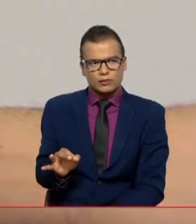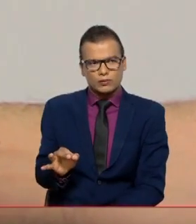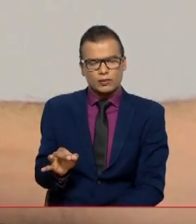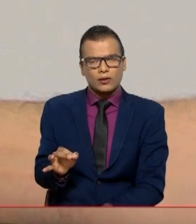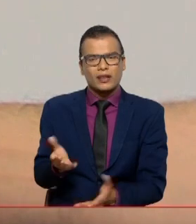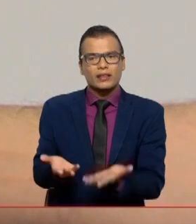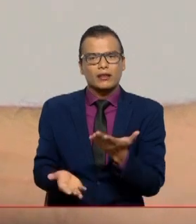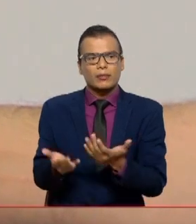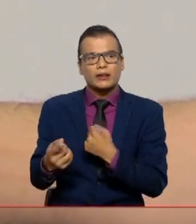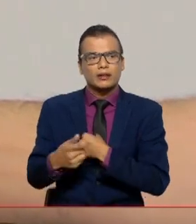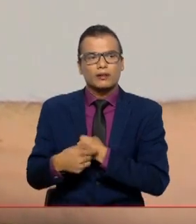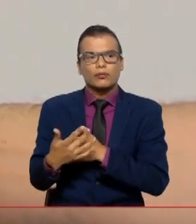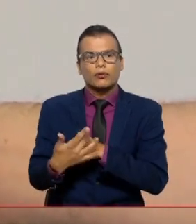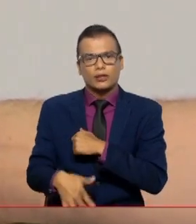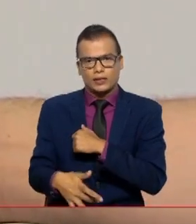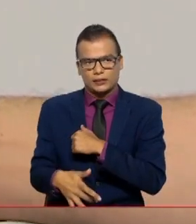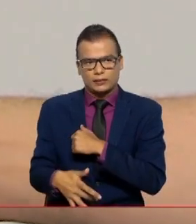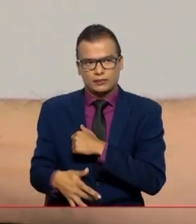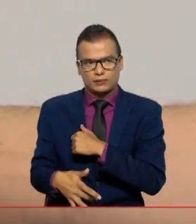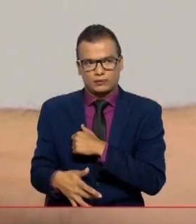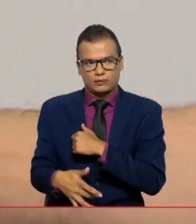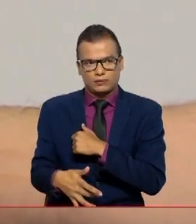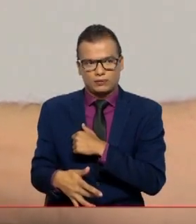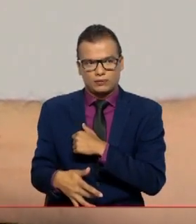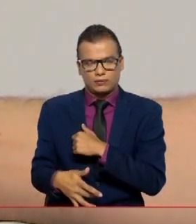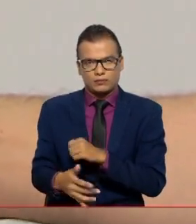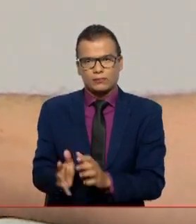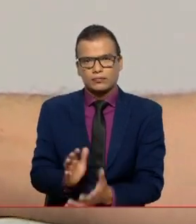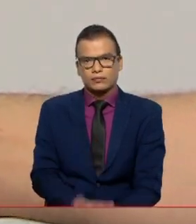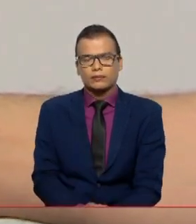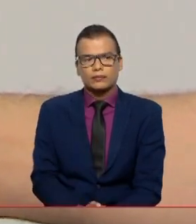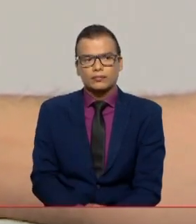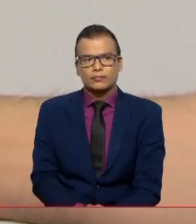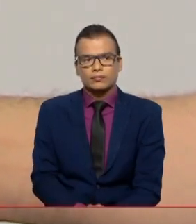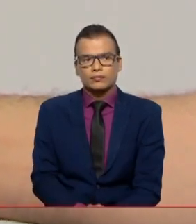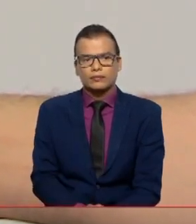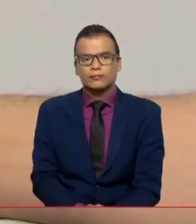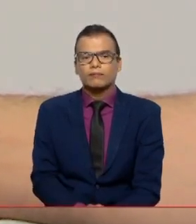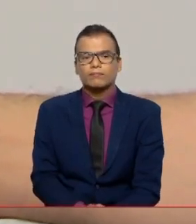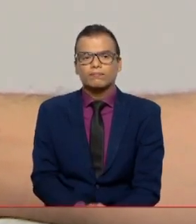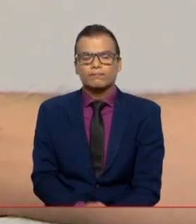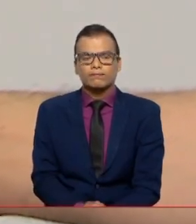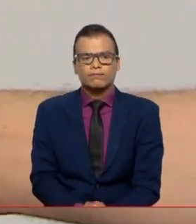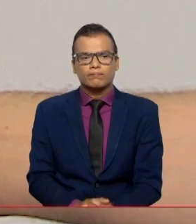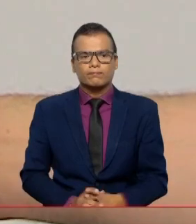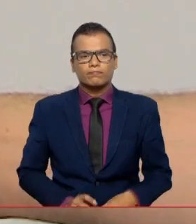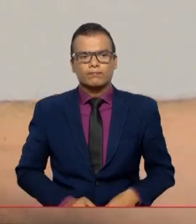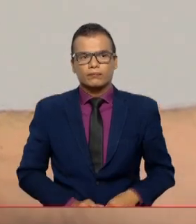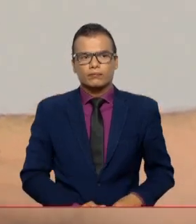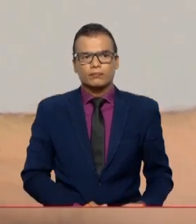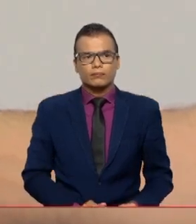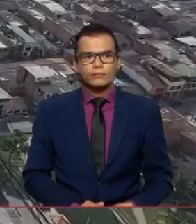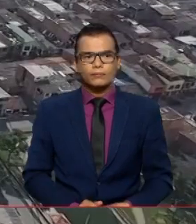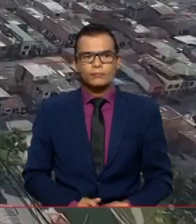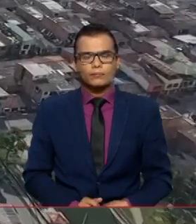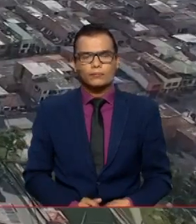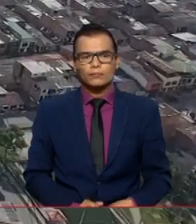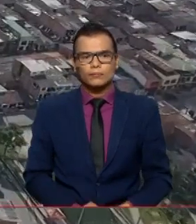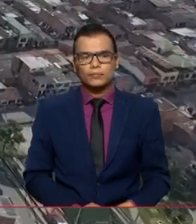de mes o fracción de mes por ese impuesto a cargo, por el tiempo que se demore en no presentar esa declaración de renta, más los intereses de